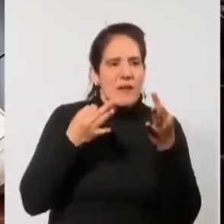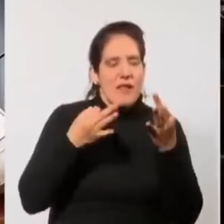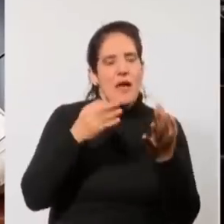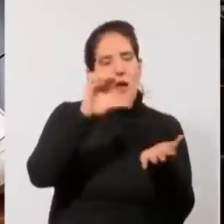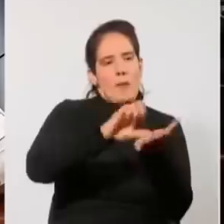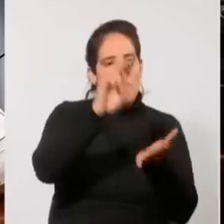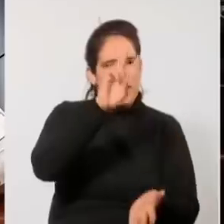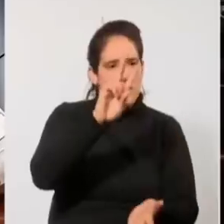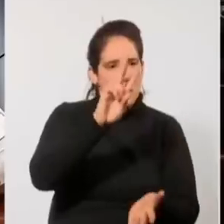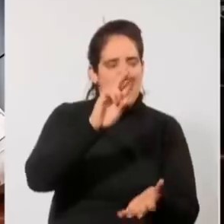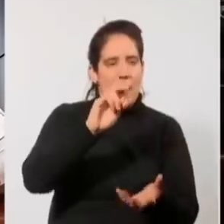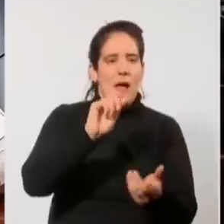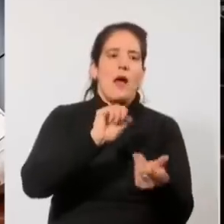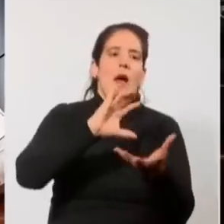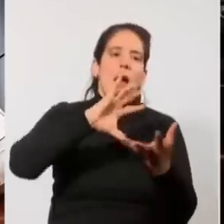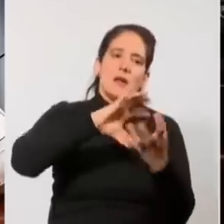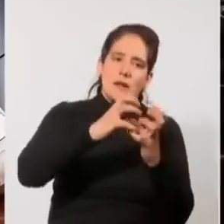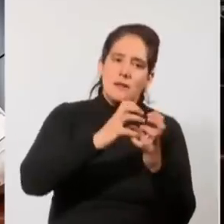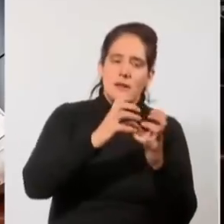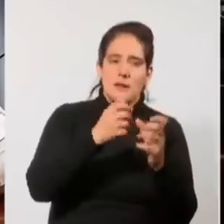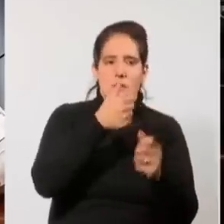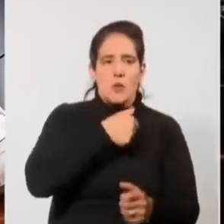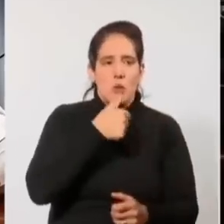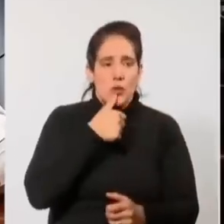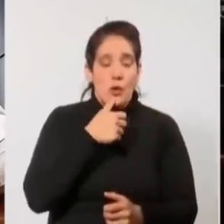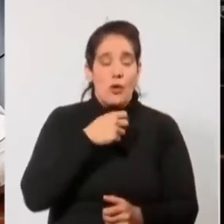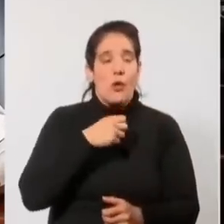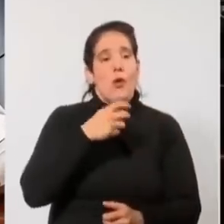de esta tremenda crisis política,